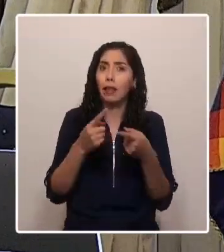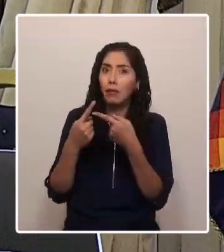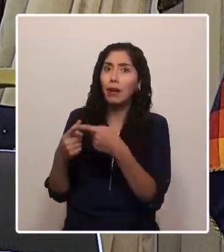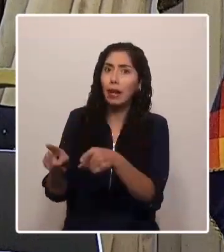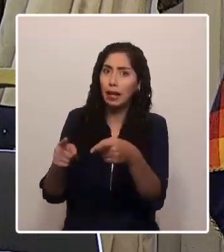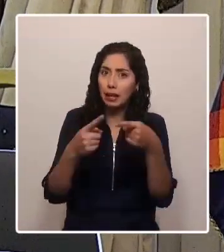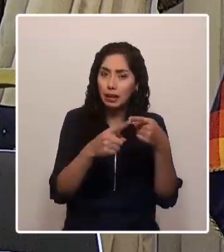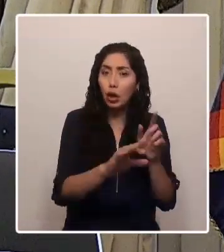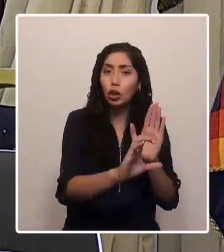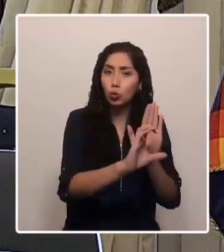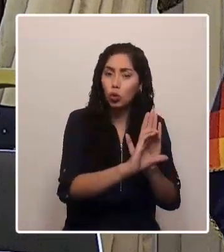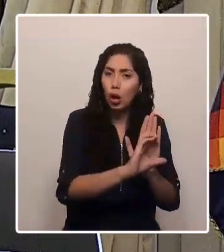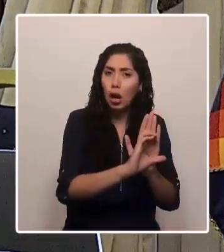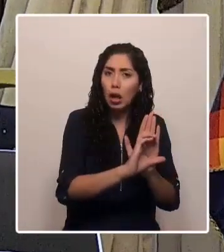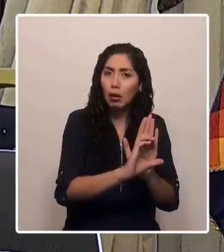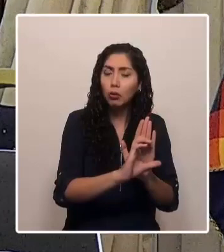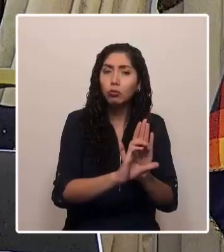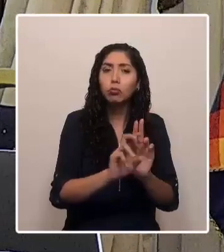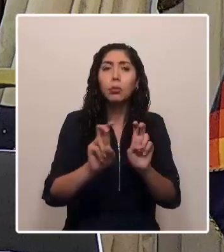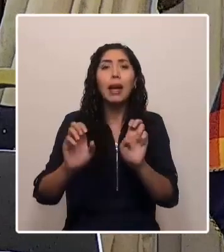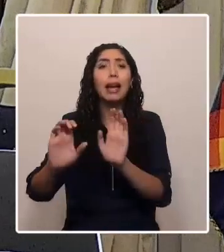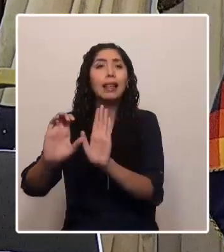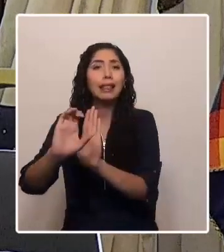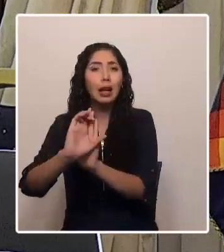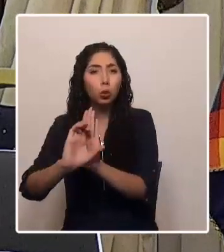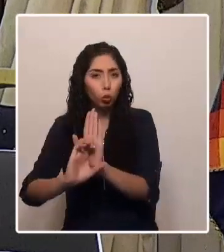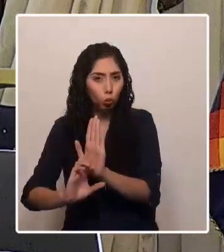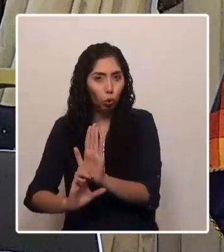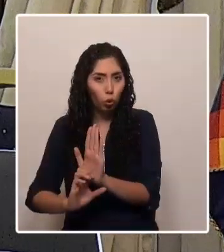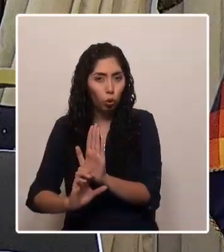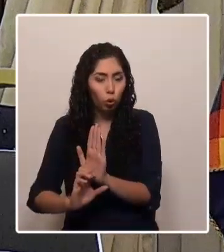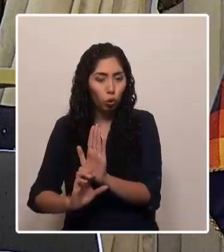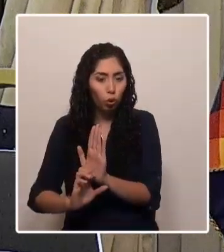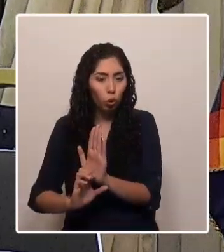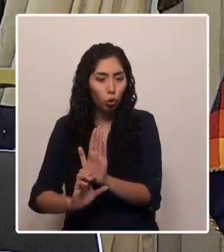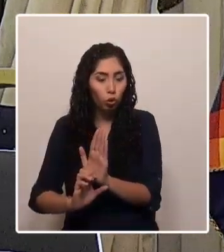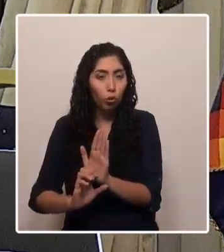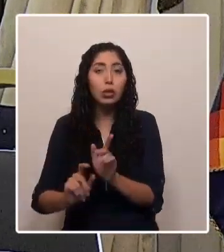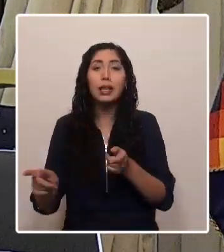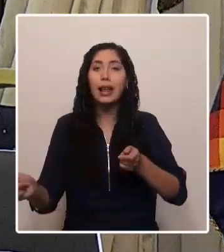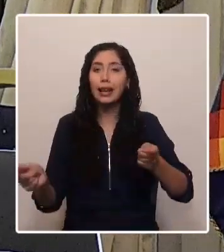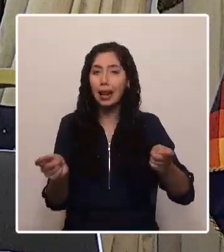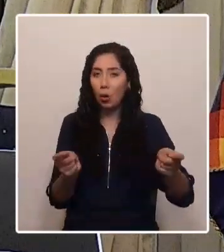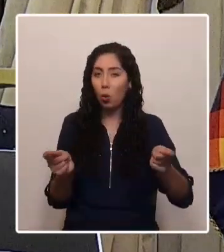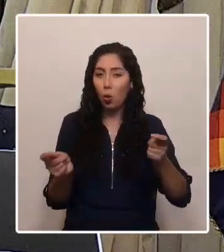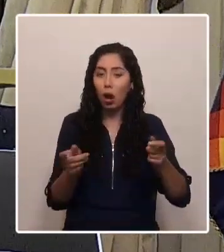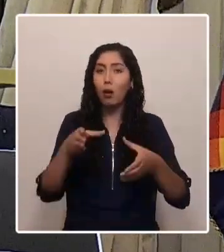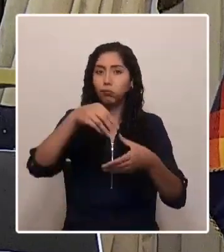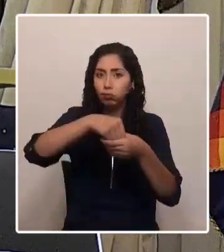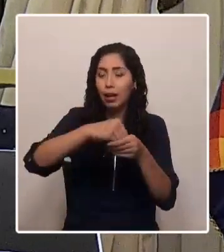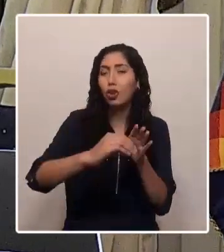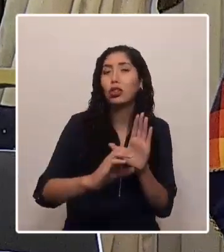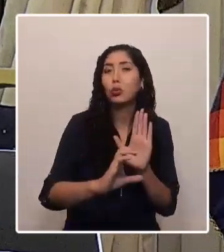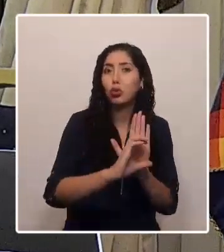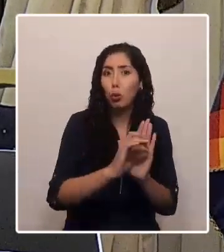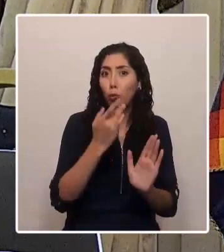Estatuto General, tal como se regula en específico en este último en la Constitución, porque